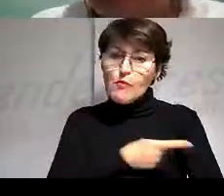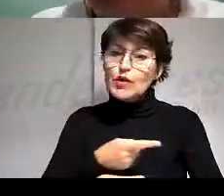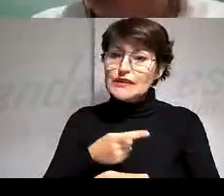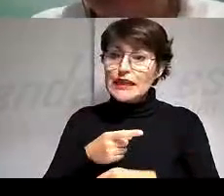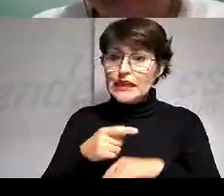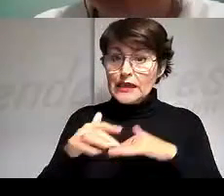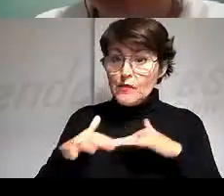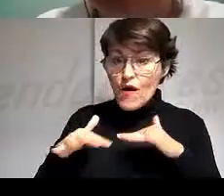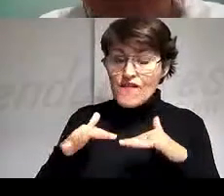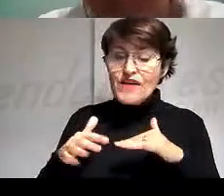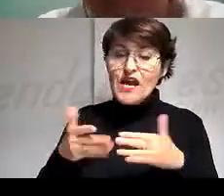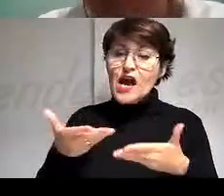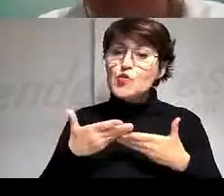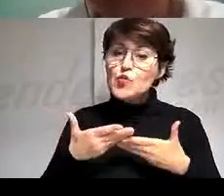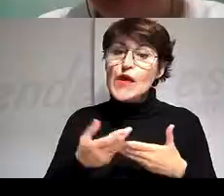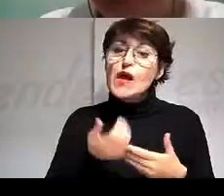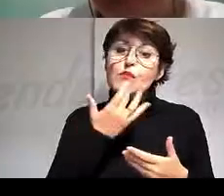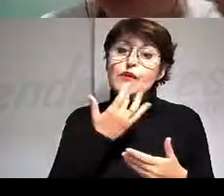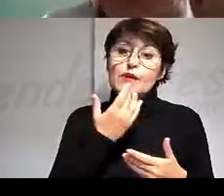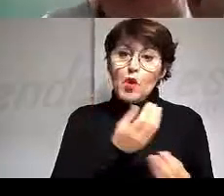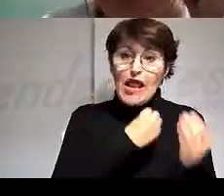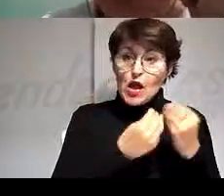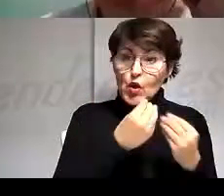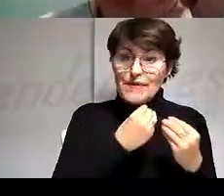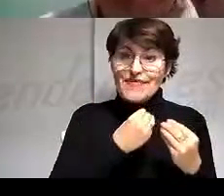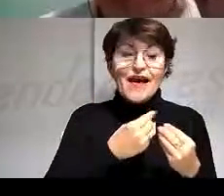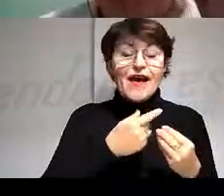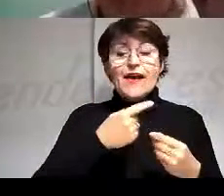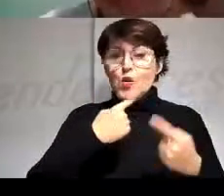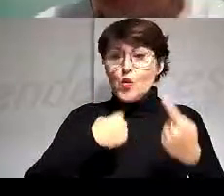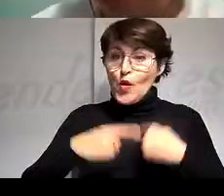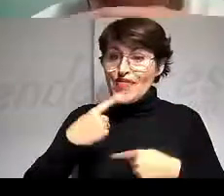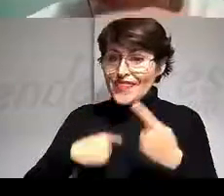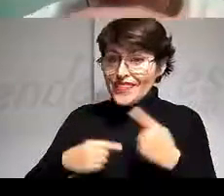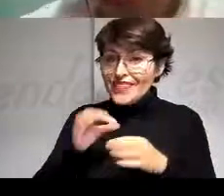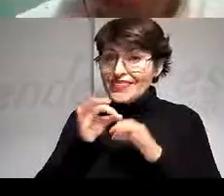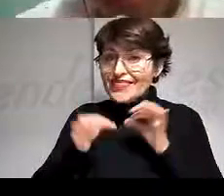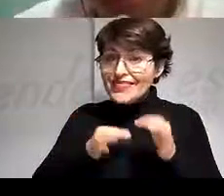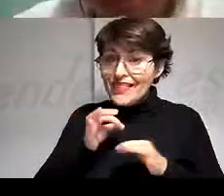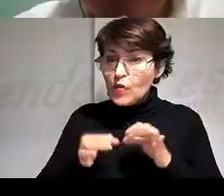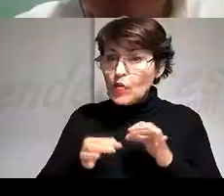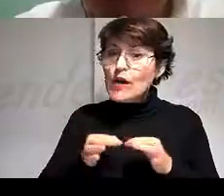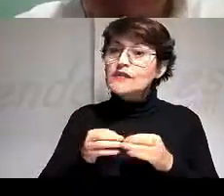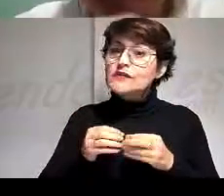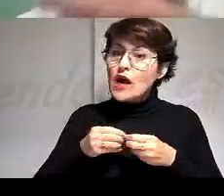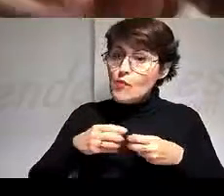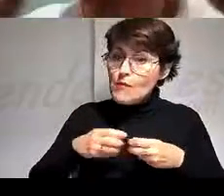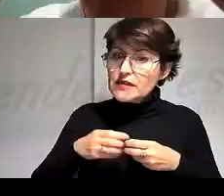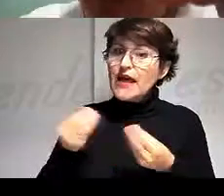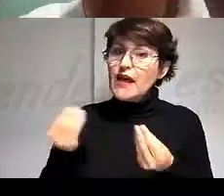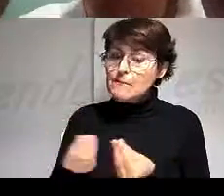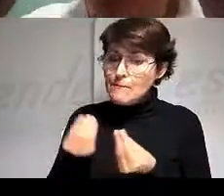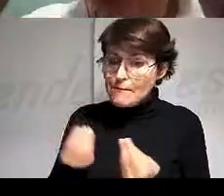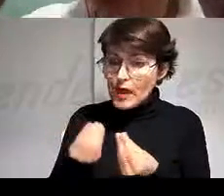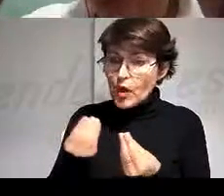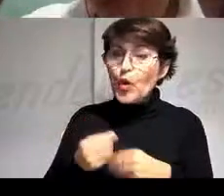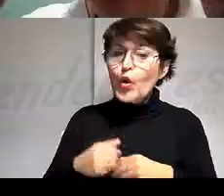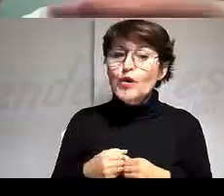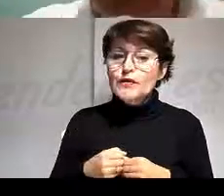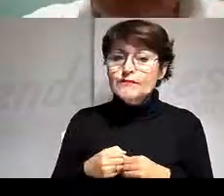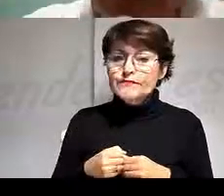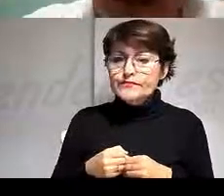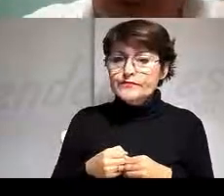hidratos de carbono, la entrada de esos hidratos de carbono en la célula se asegura, aumenta, y por lo tanto tendemos a